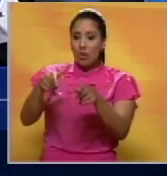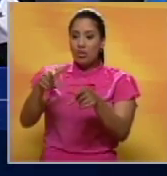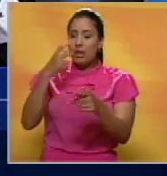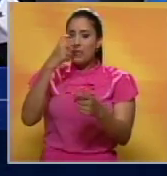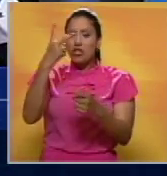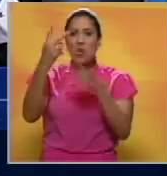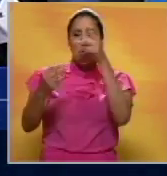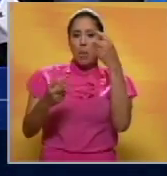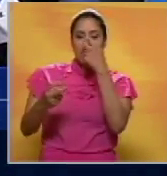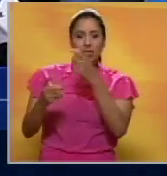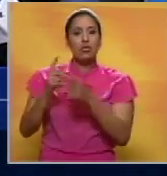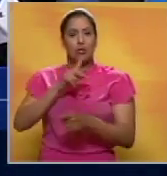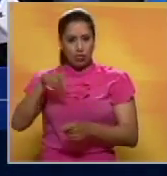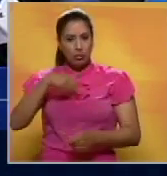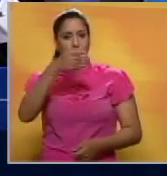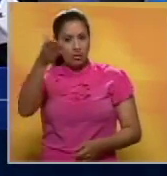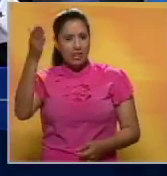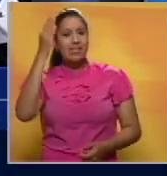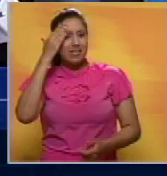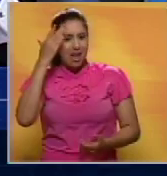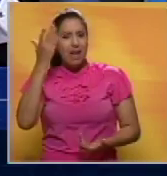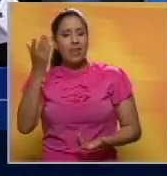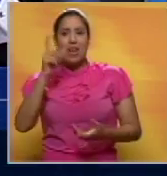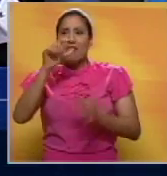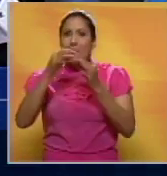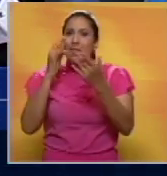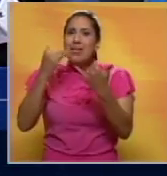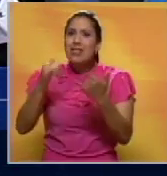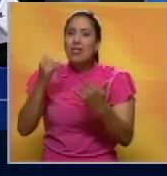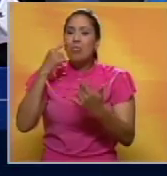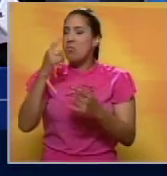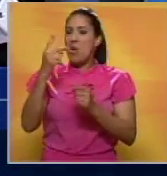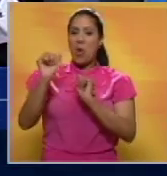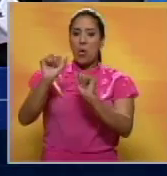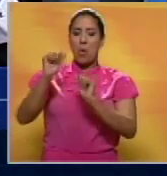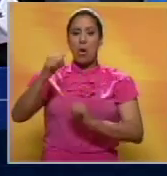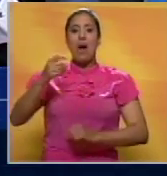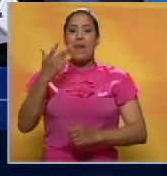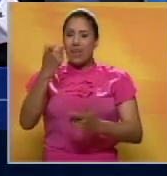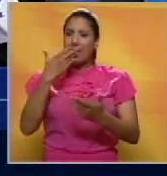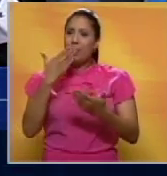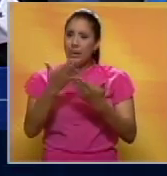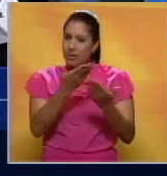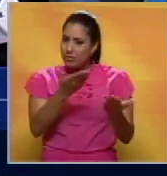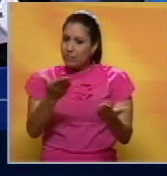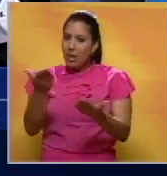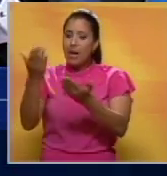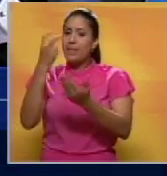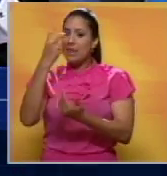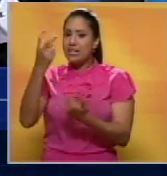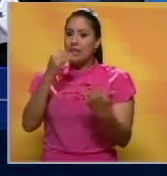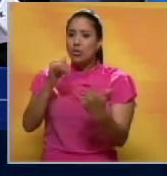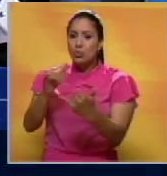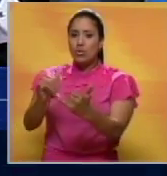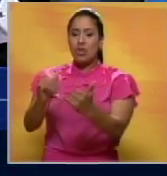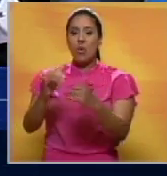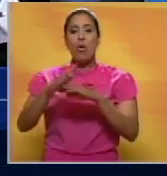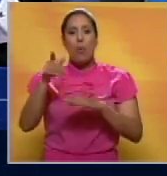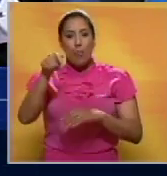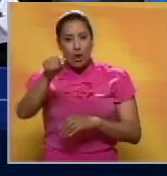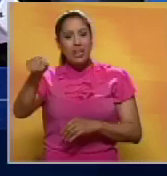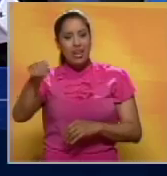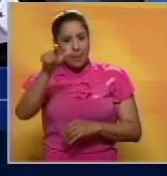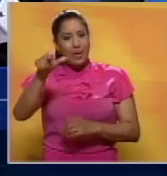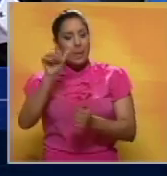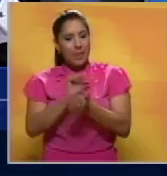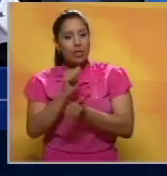las visitas, y eso lo conocemos todos en Venezuela, nos autoricen para poderlos visitar, porque